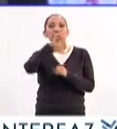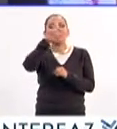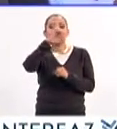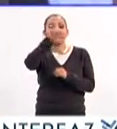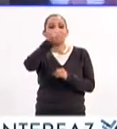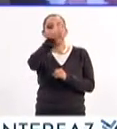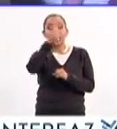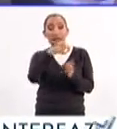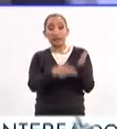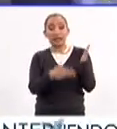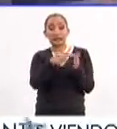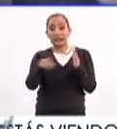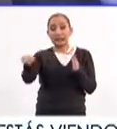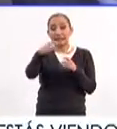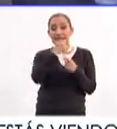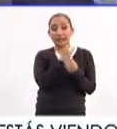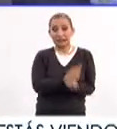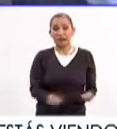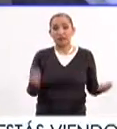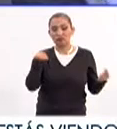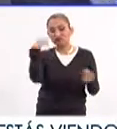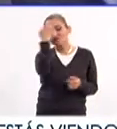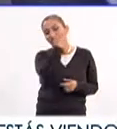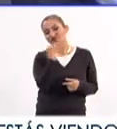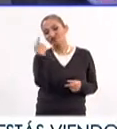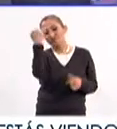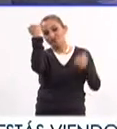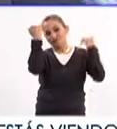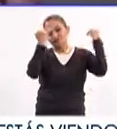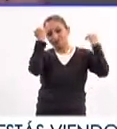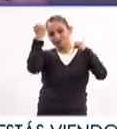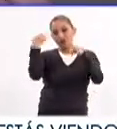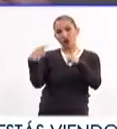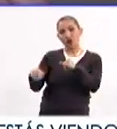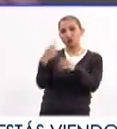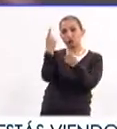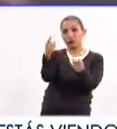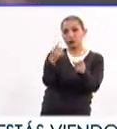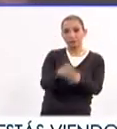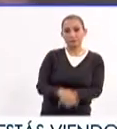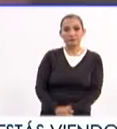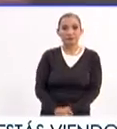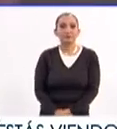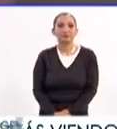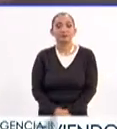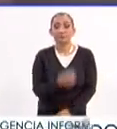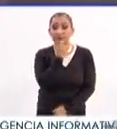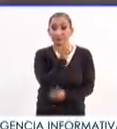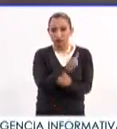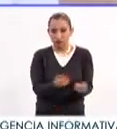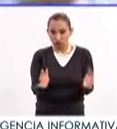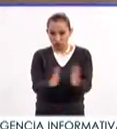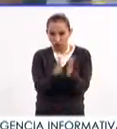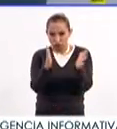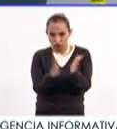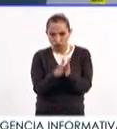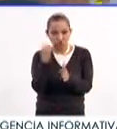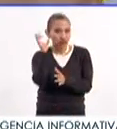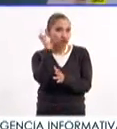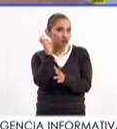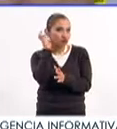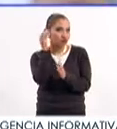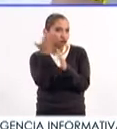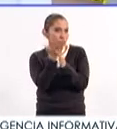Jazz, un taller en el que los niños explorarán su creatividad por medio de la música. Los pequeños participantes